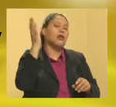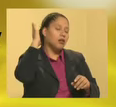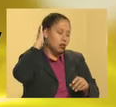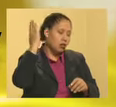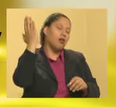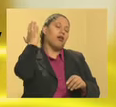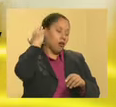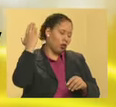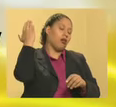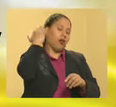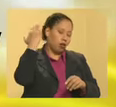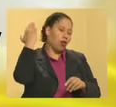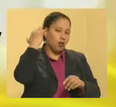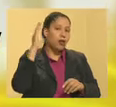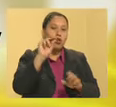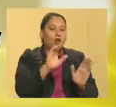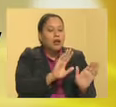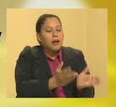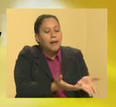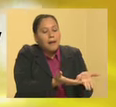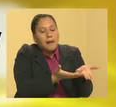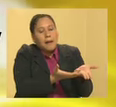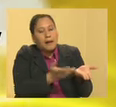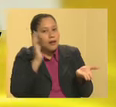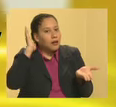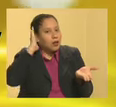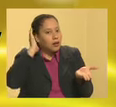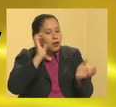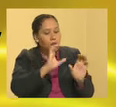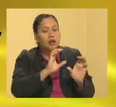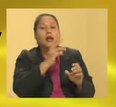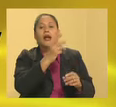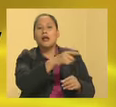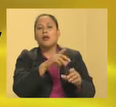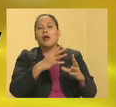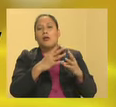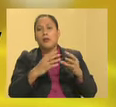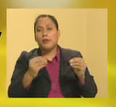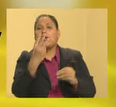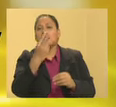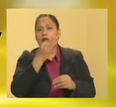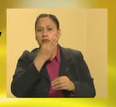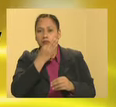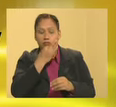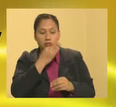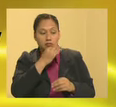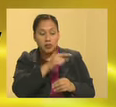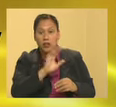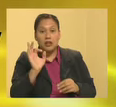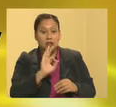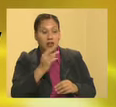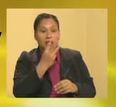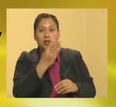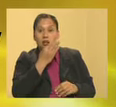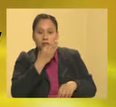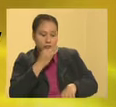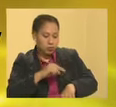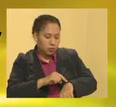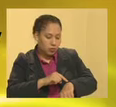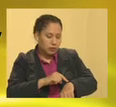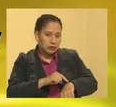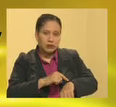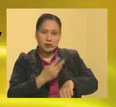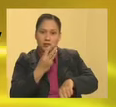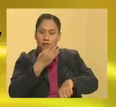nada más. La crisis pasa generalmente en menos de 3 minutos. Si la crisis no llegara a pasar en ese